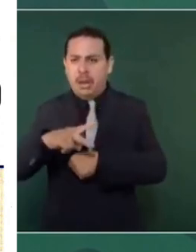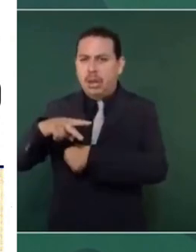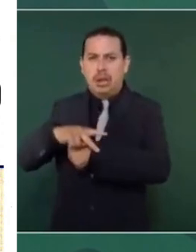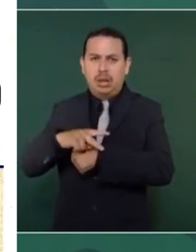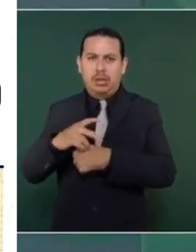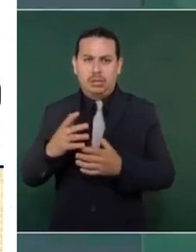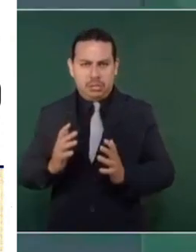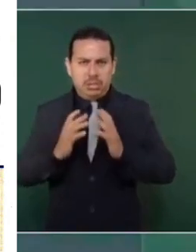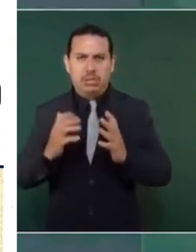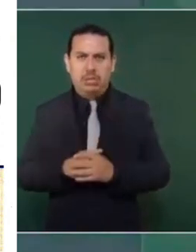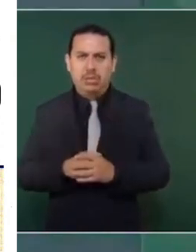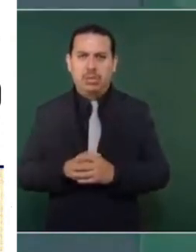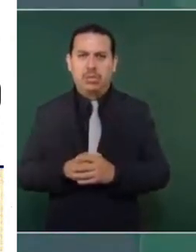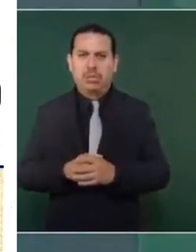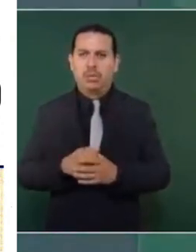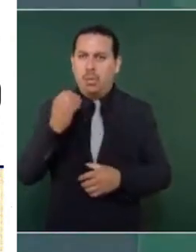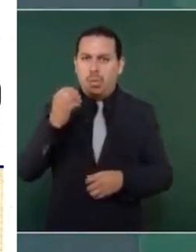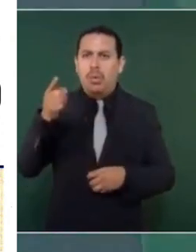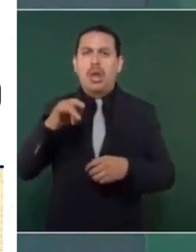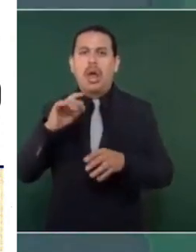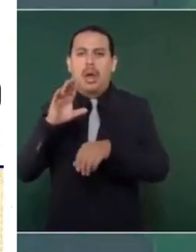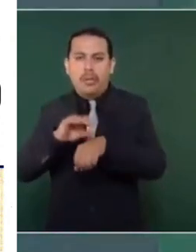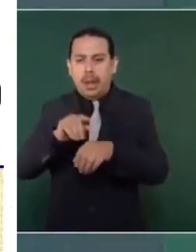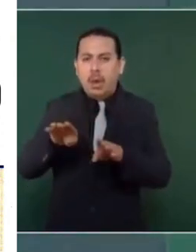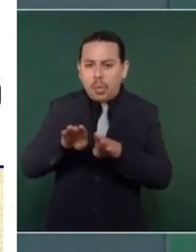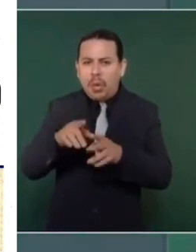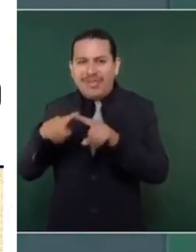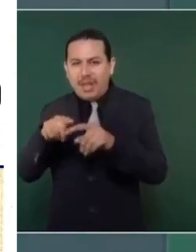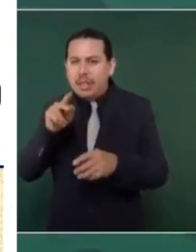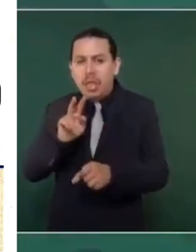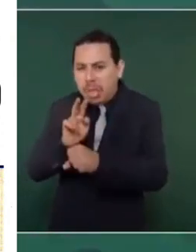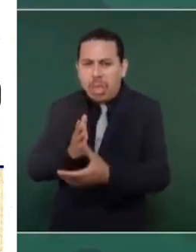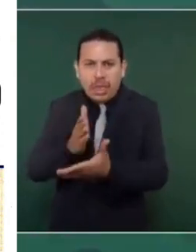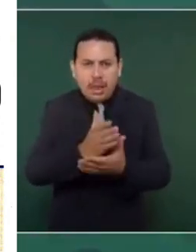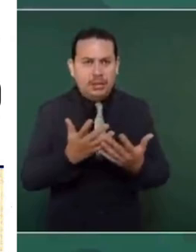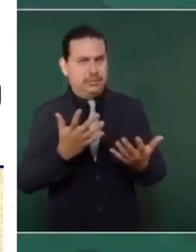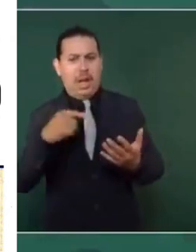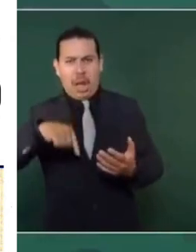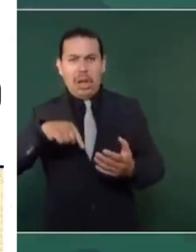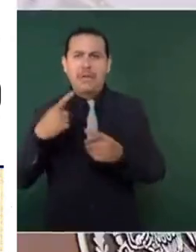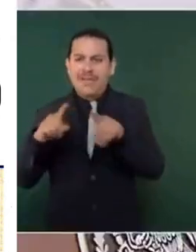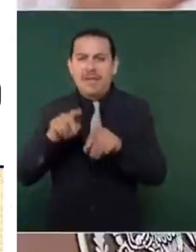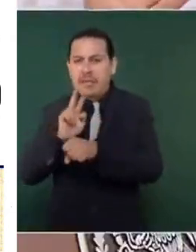un cartel o varios carteles que distribuyen en ese país